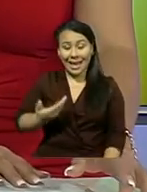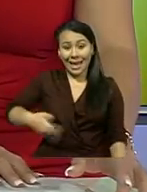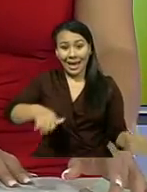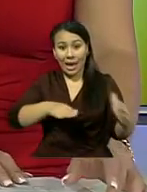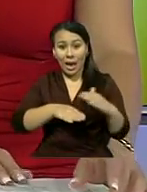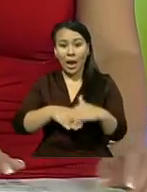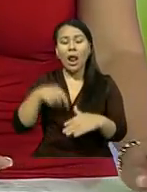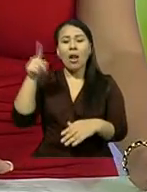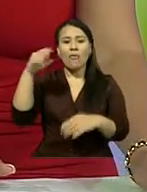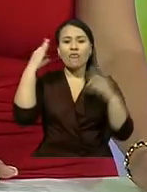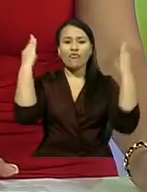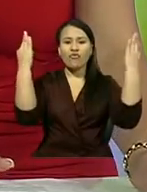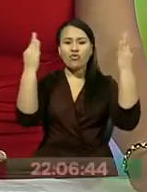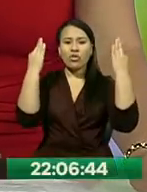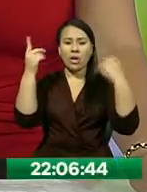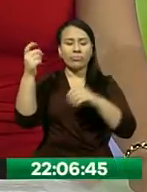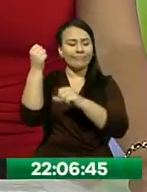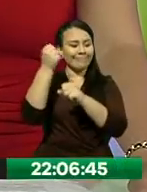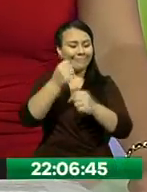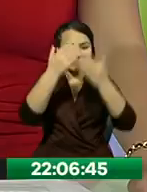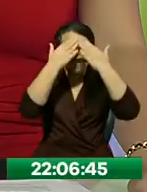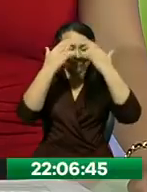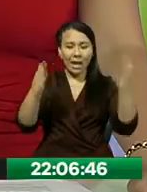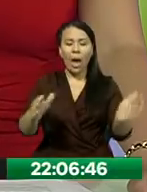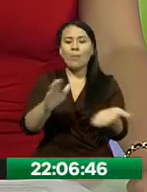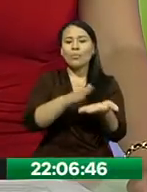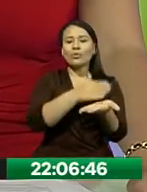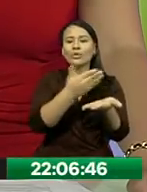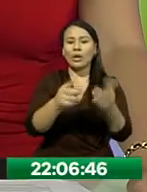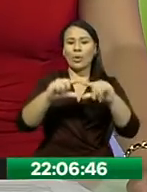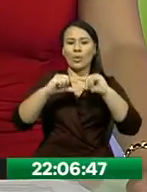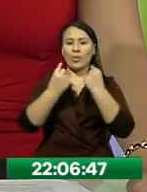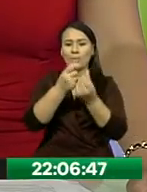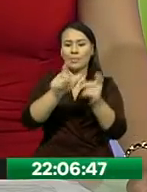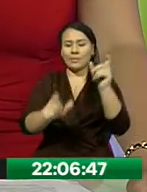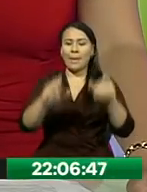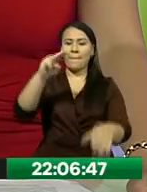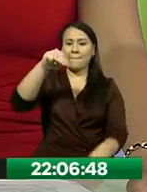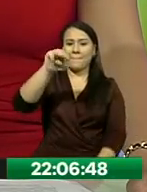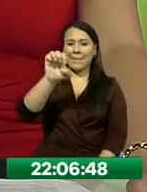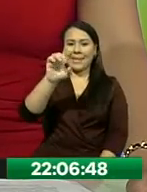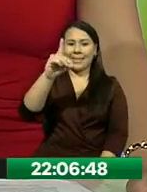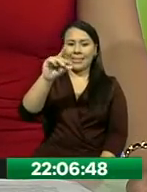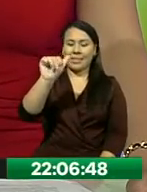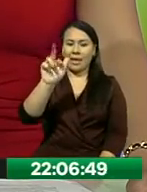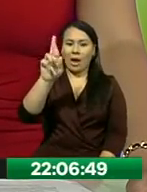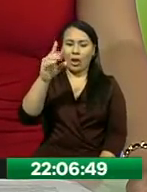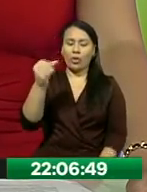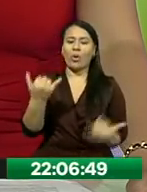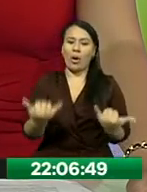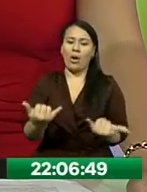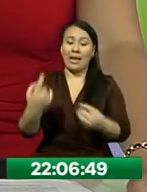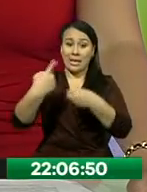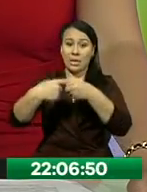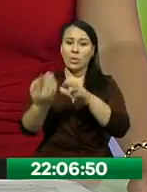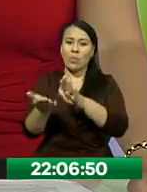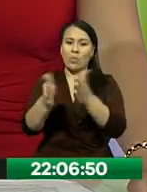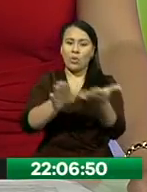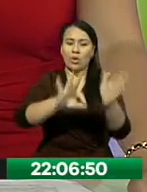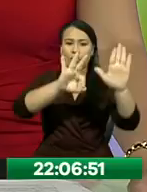Uriaga, fundador de la emblemática orquesta Don Medardo y sus Players, falleció en Quito a sus 81 años.